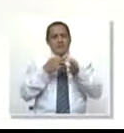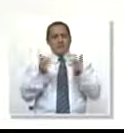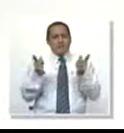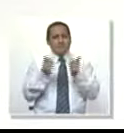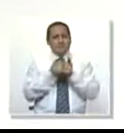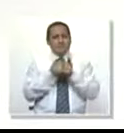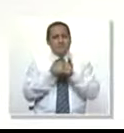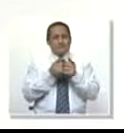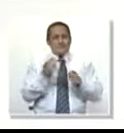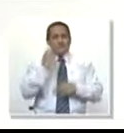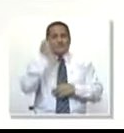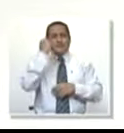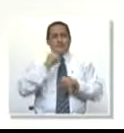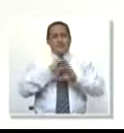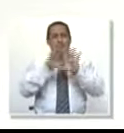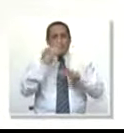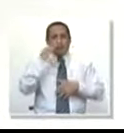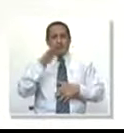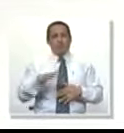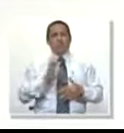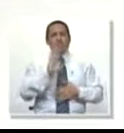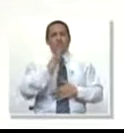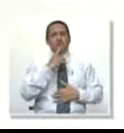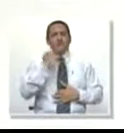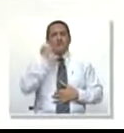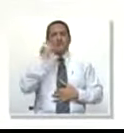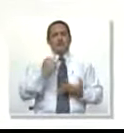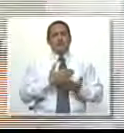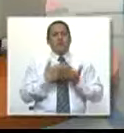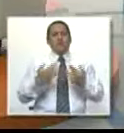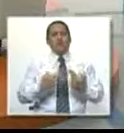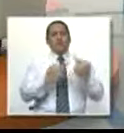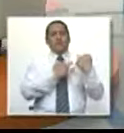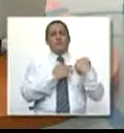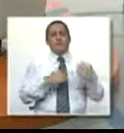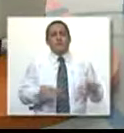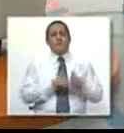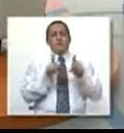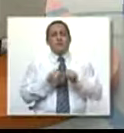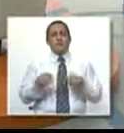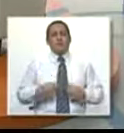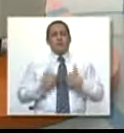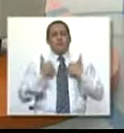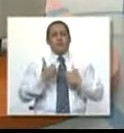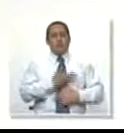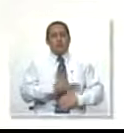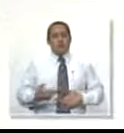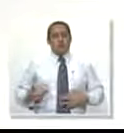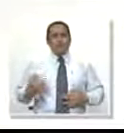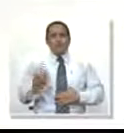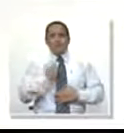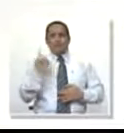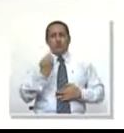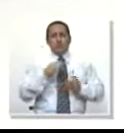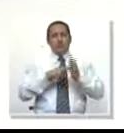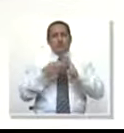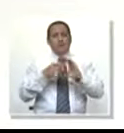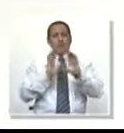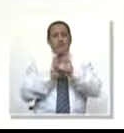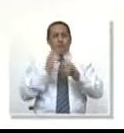en os asequibles a los niños cuáles son sus derechos cuáles son sus obligaciones Cómo es la estructura del estado en fin todo lo que